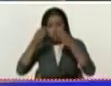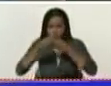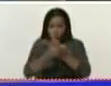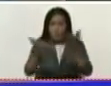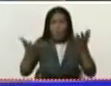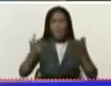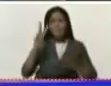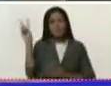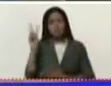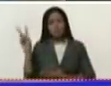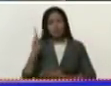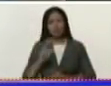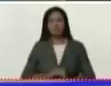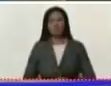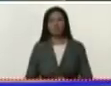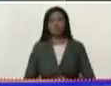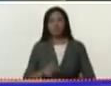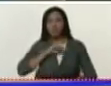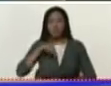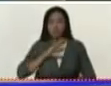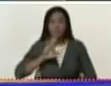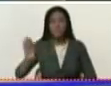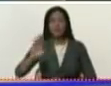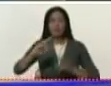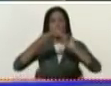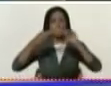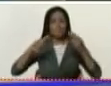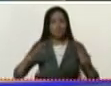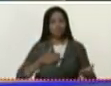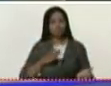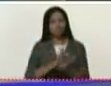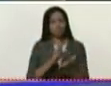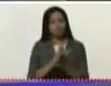Venezuela, nuestra patria, en paz,